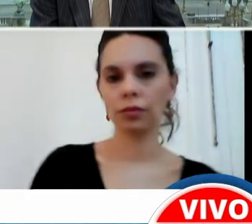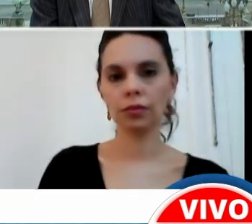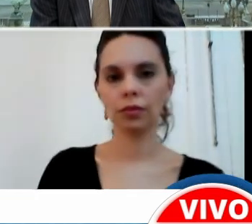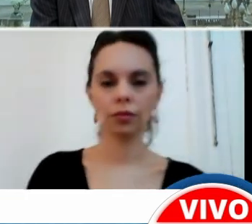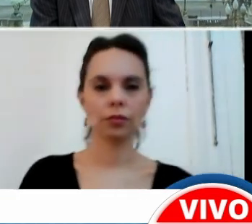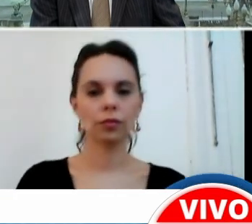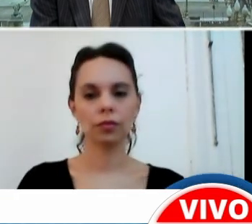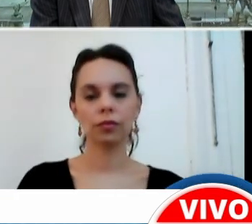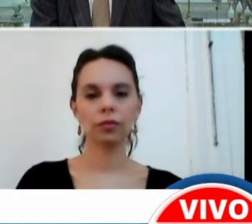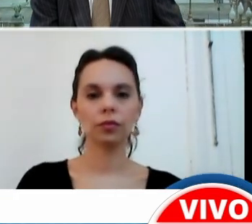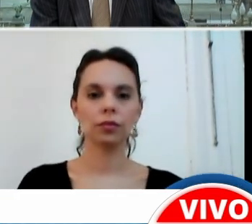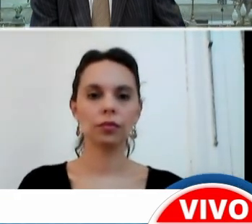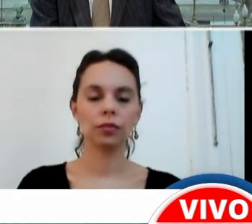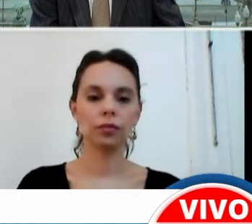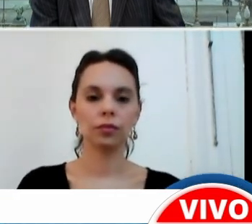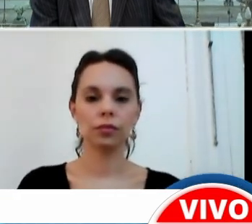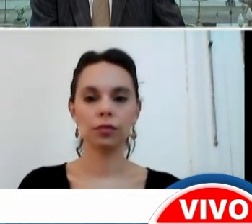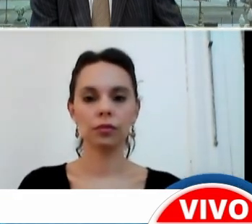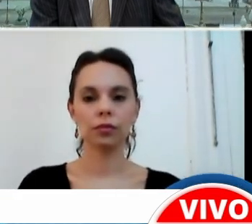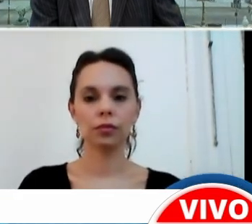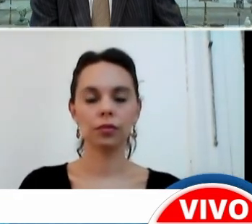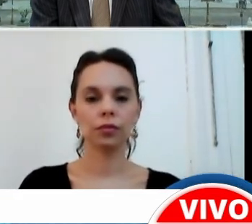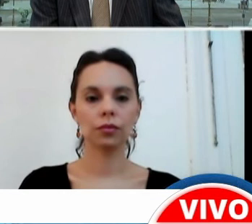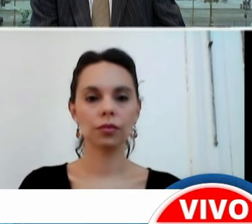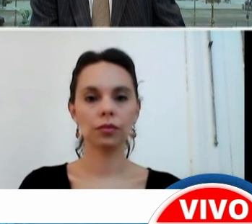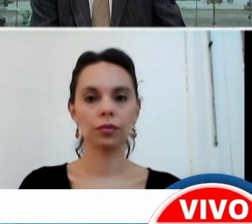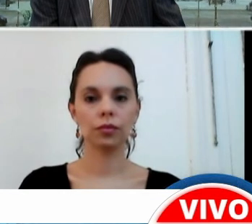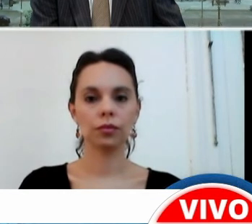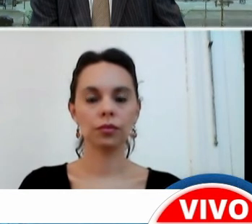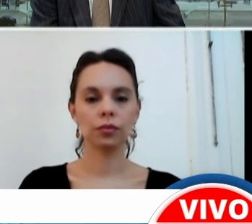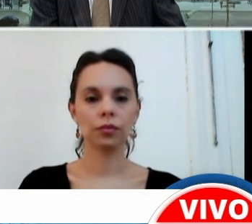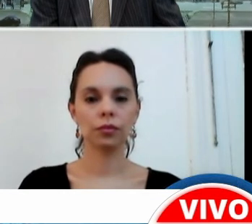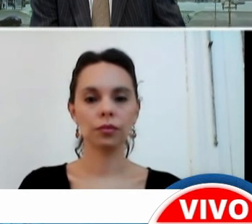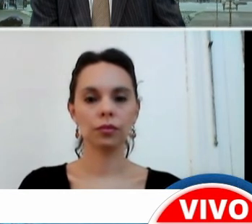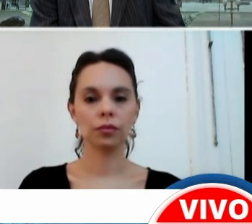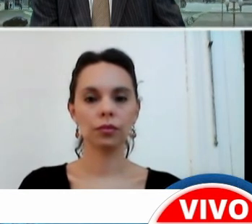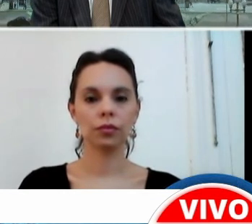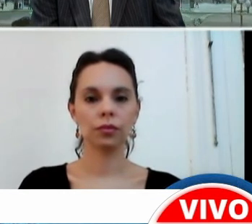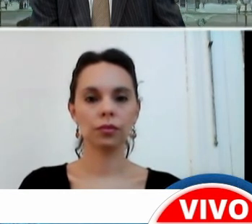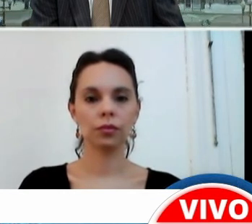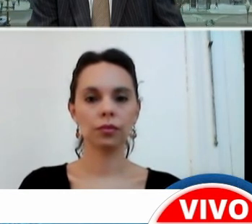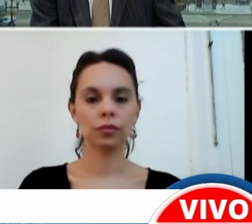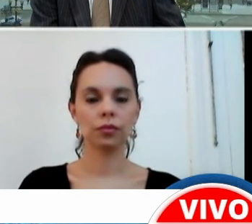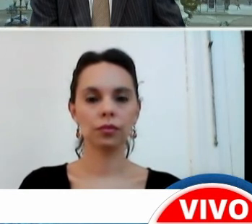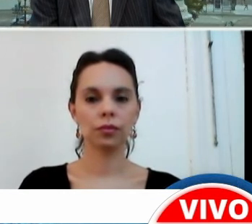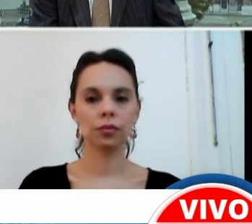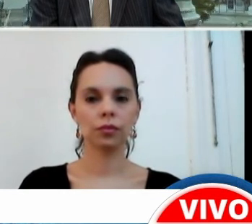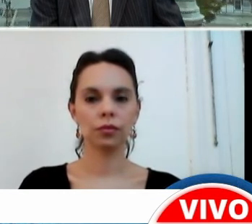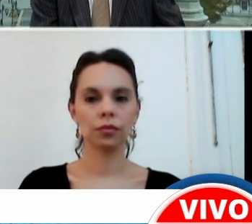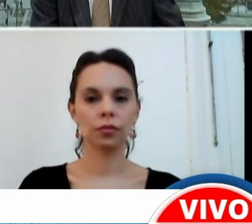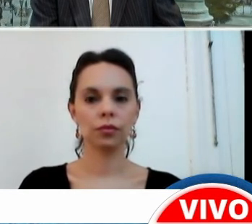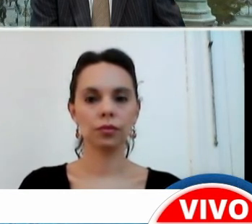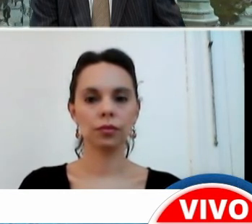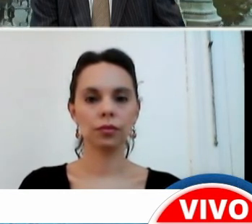un crédito. Eso es el camino. Creo que la Argentina ha logrado que